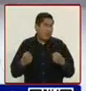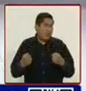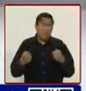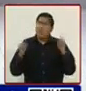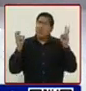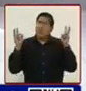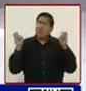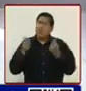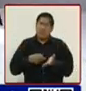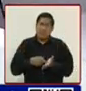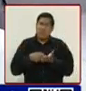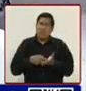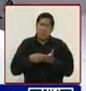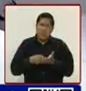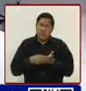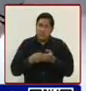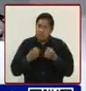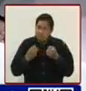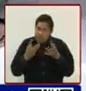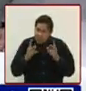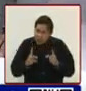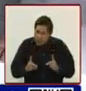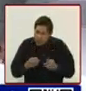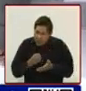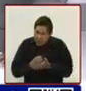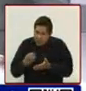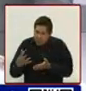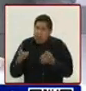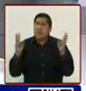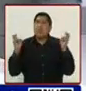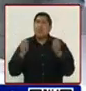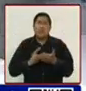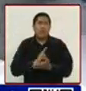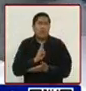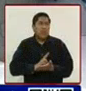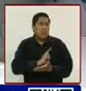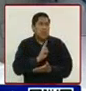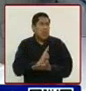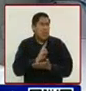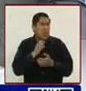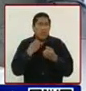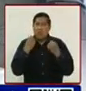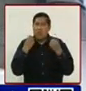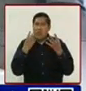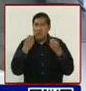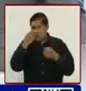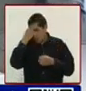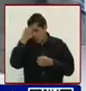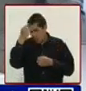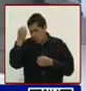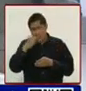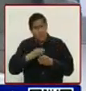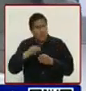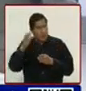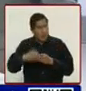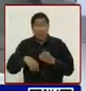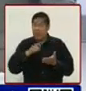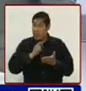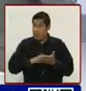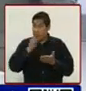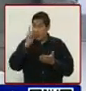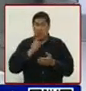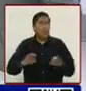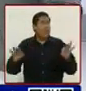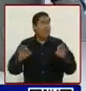el tema de deudas, que viste que hay muchas personas que también lo estaban comprando, el tema de la universidad. Pues hay muchos sueños que cumplir. Y evidentemente esta es una de las